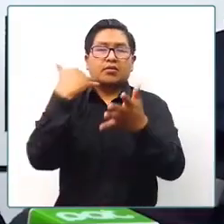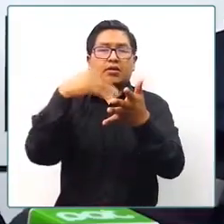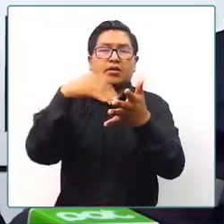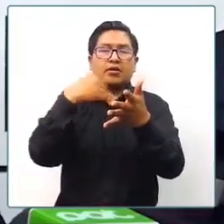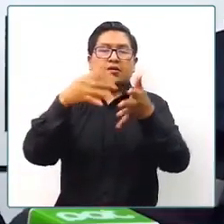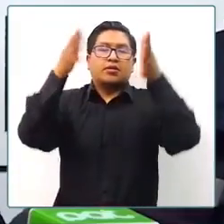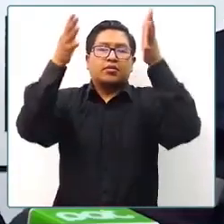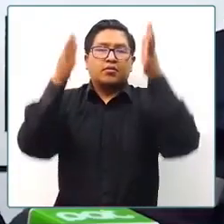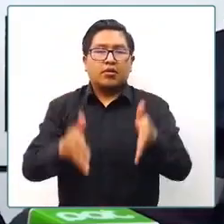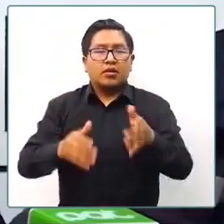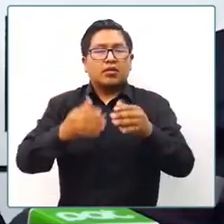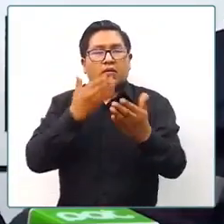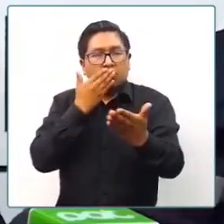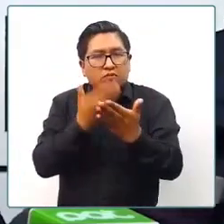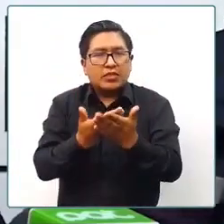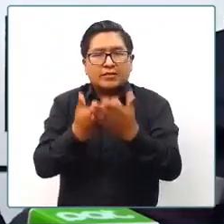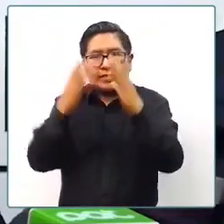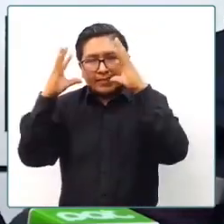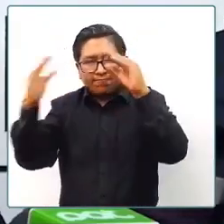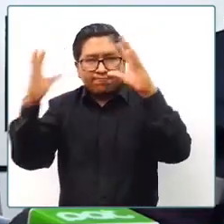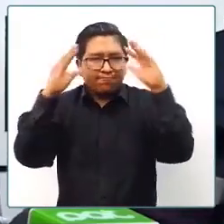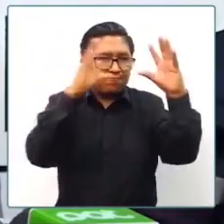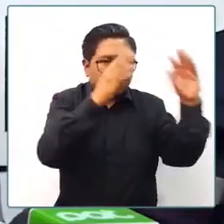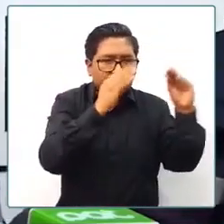que puedan estar plenamente capacitados